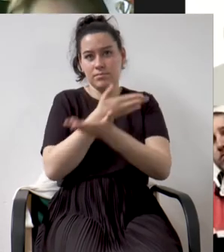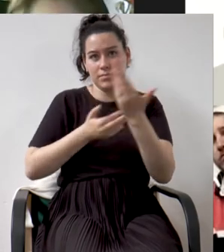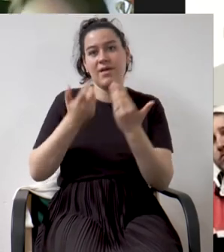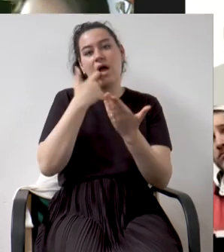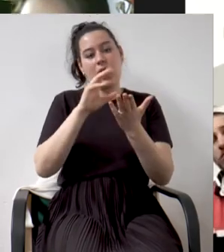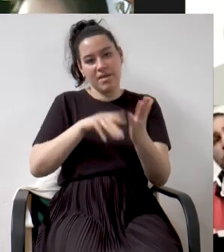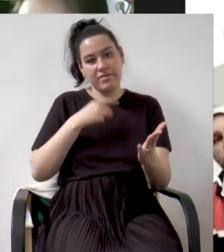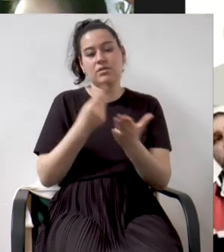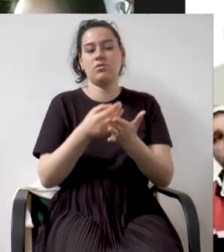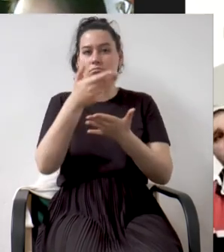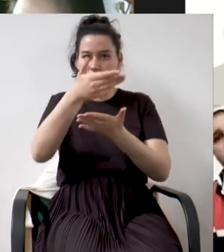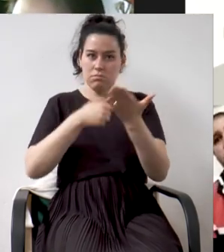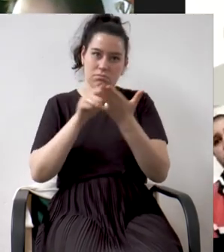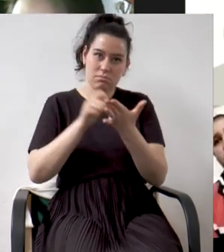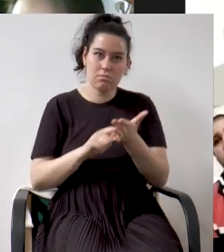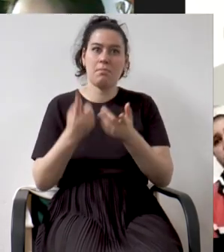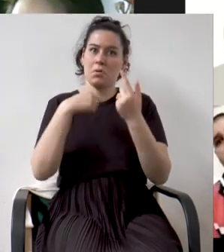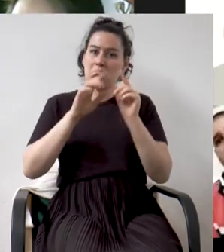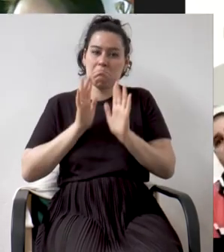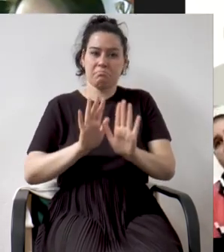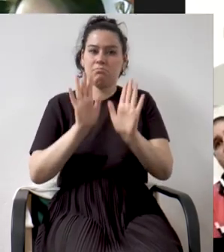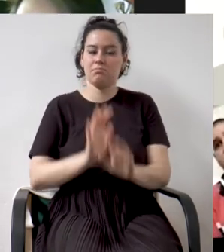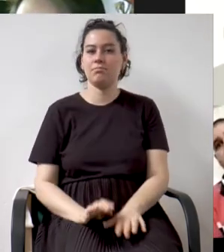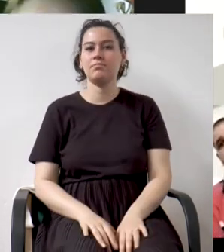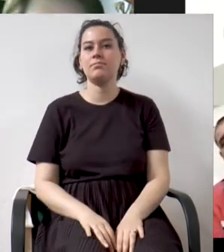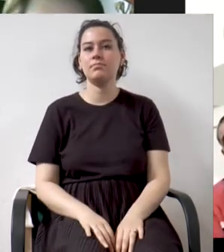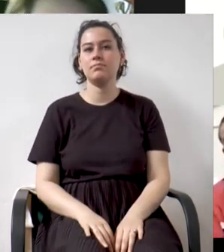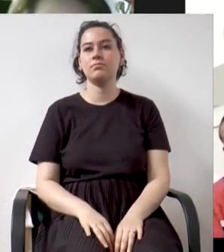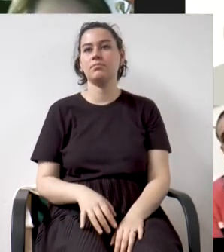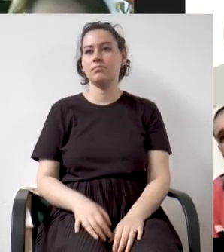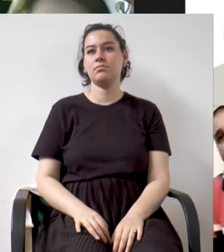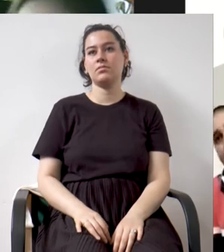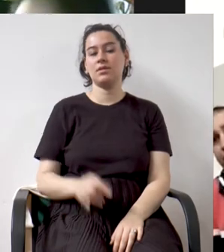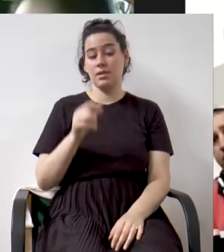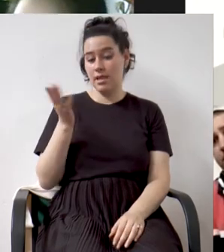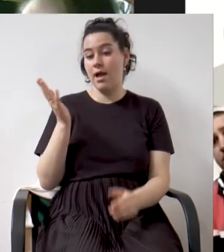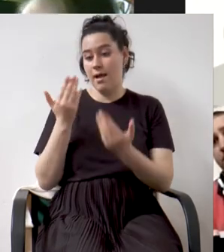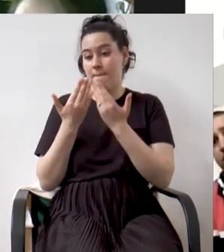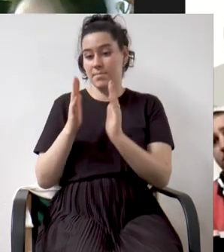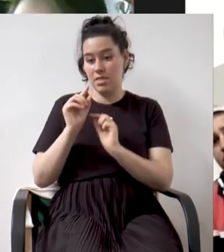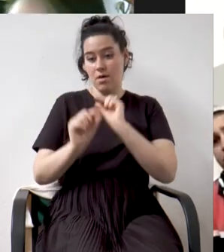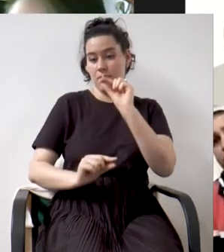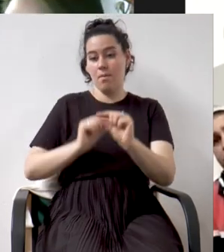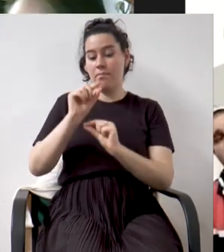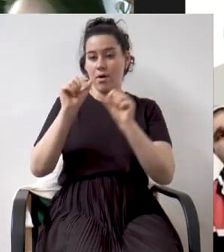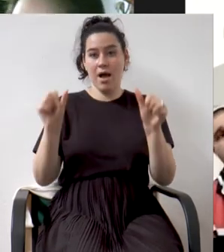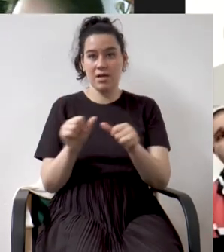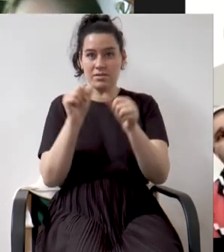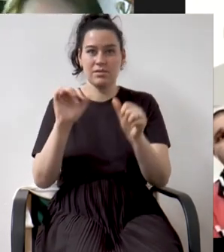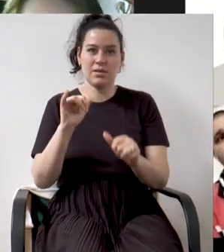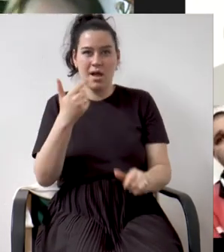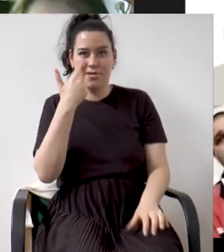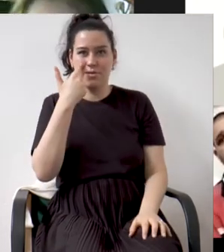y demás, pero bueno, las identidades están. El noreste la está empezando a construir, aunque también la tiene, es el noreste. Y quien conoce el